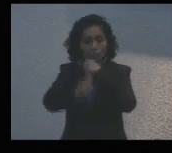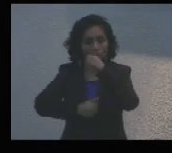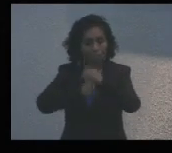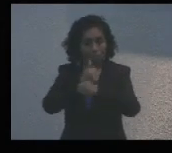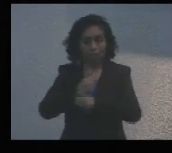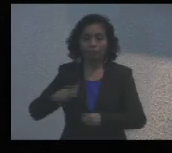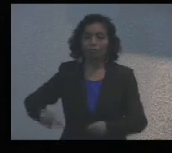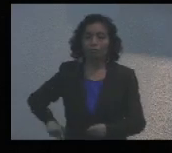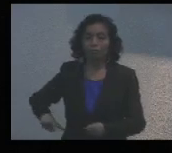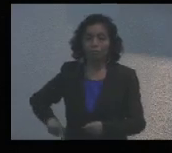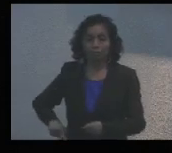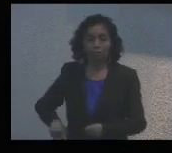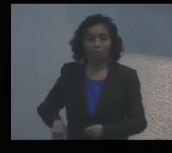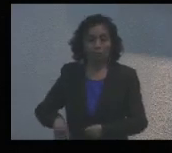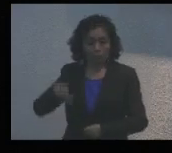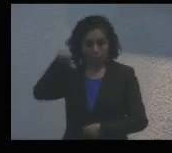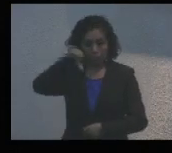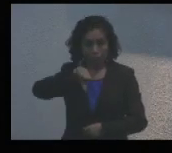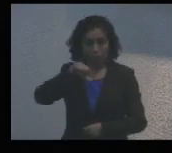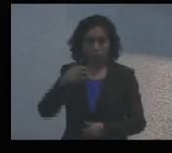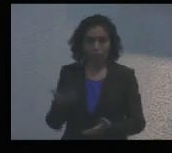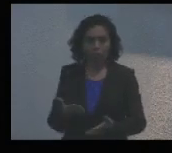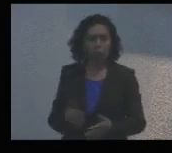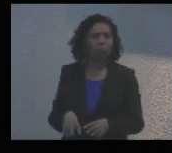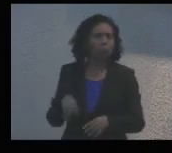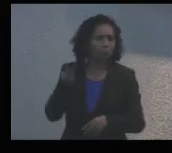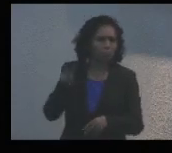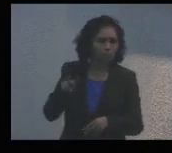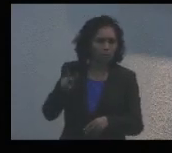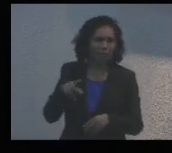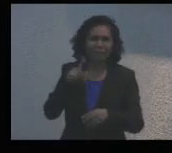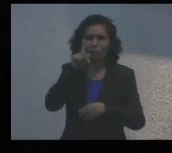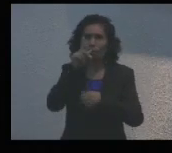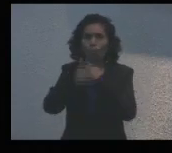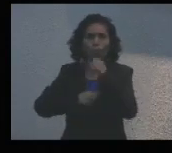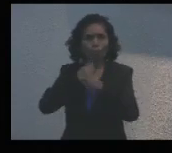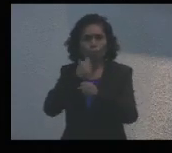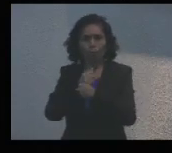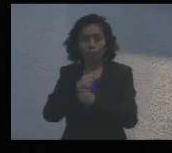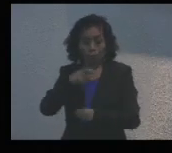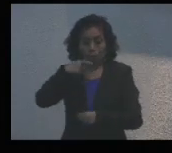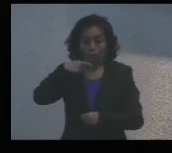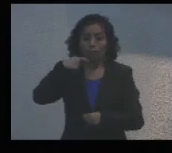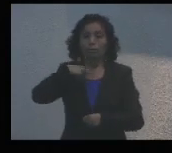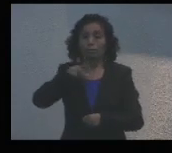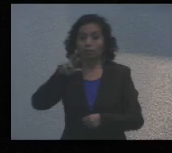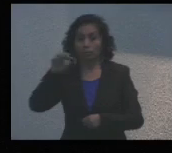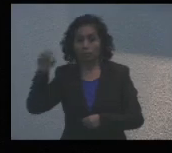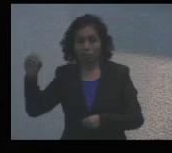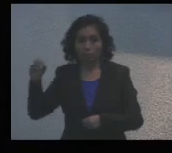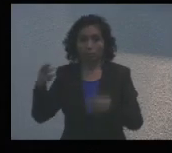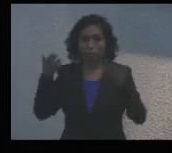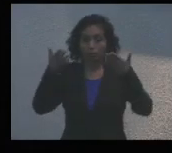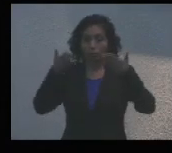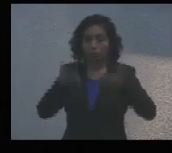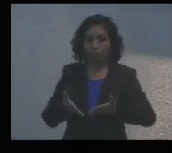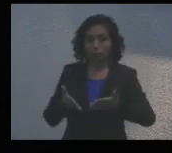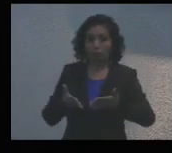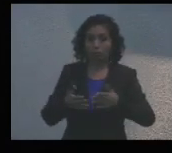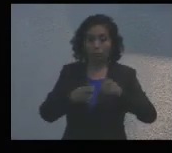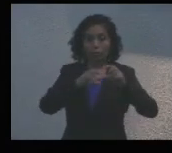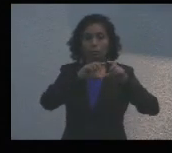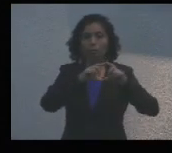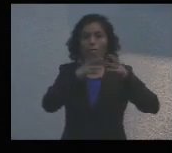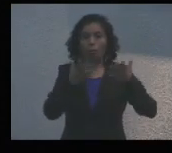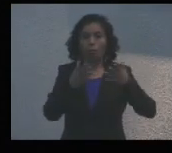estatal que hoy nos ocupa. En efecto, hace un año finalmente llegó a Quintana Roo de manera íntegra la onda expansiva